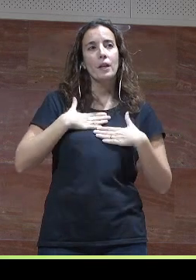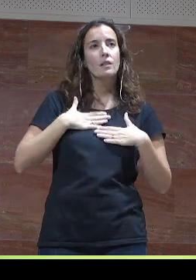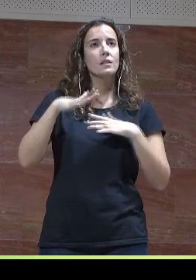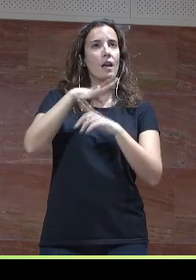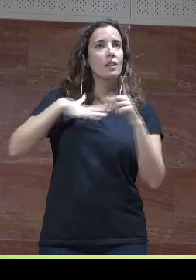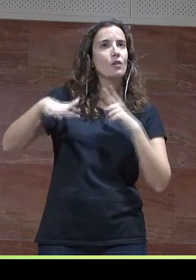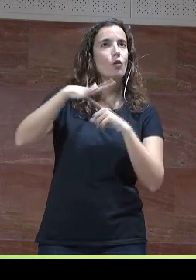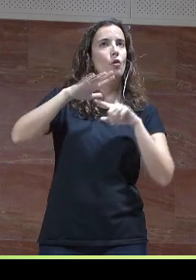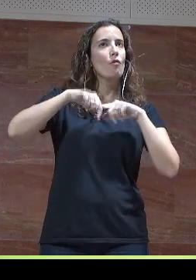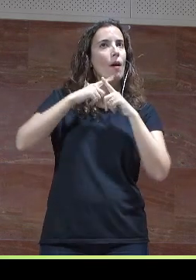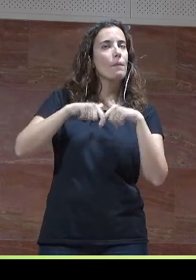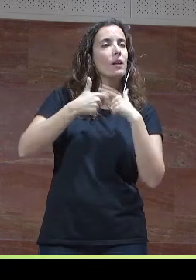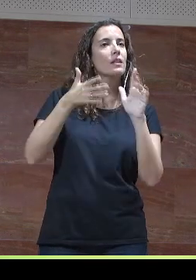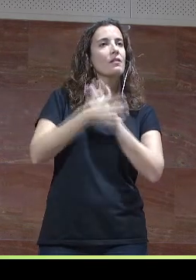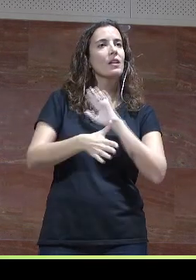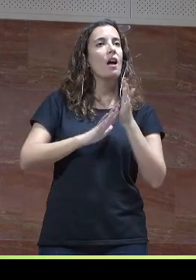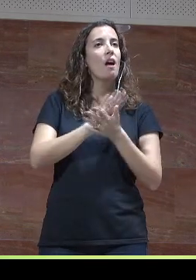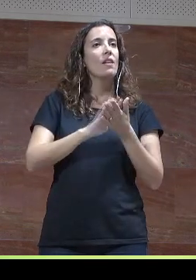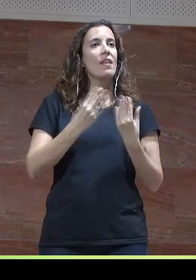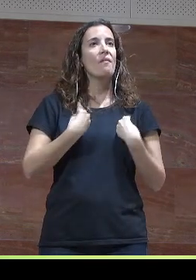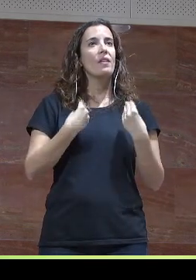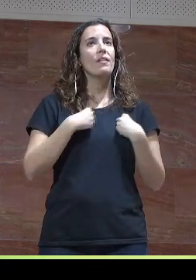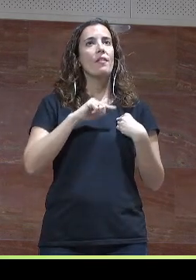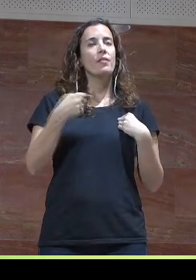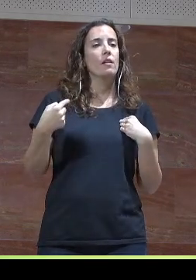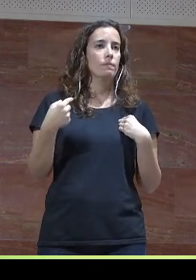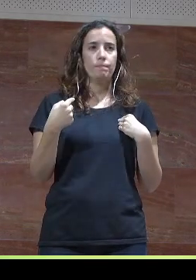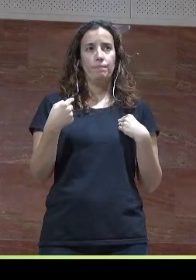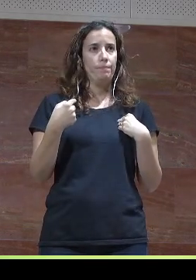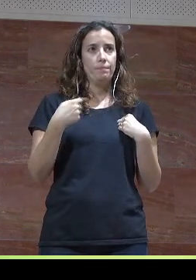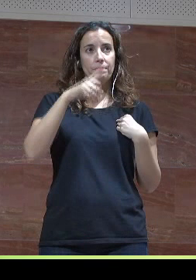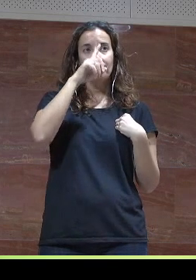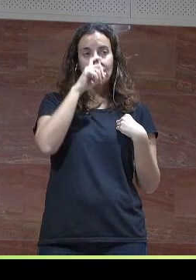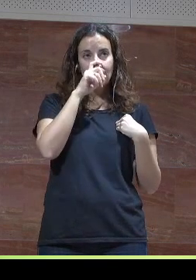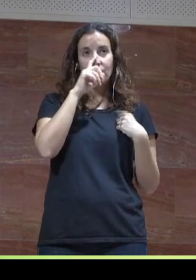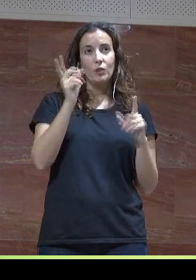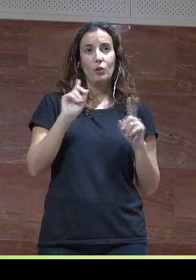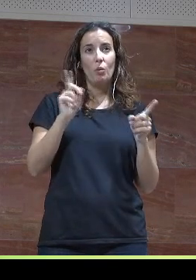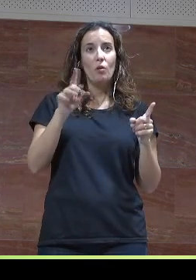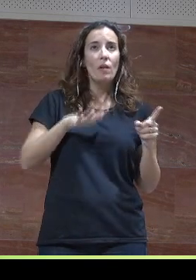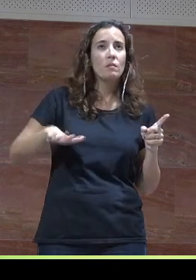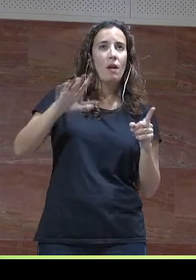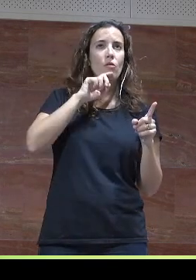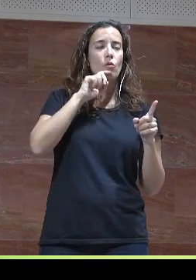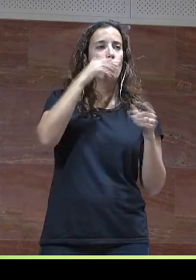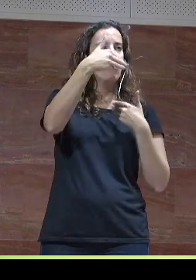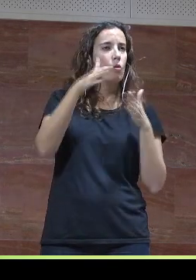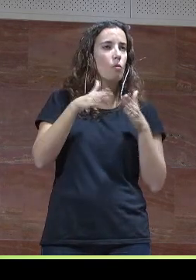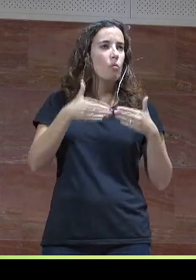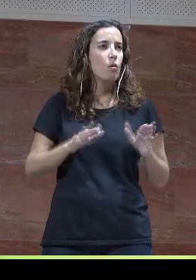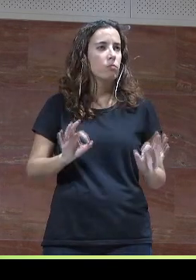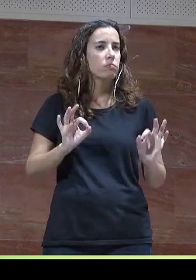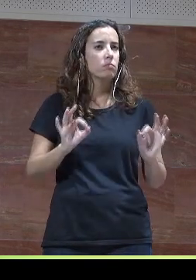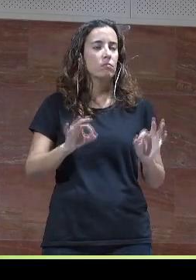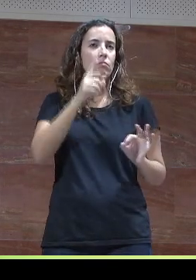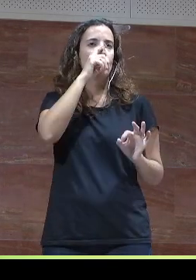y recuerda su familia, no habla nunca de vivienda. Ni siquiera casi te acuerdas del espacio físico exacto